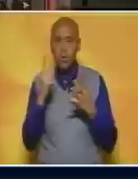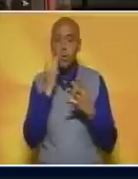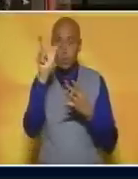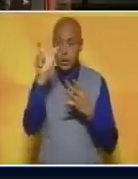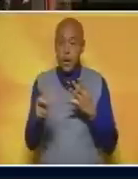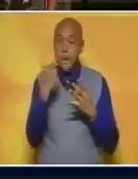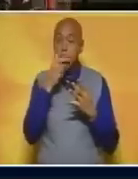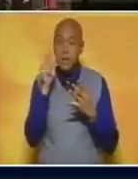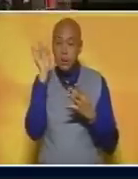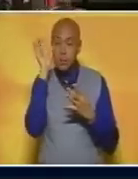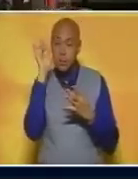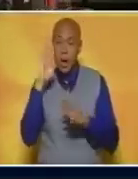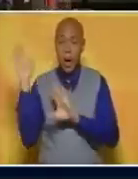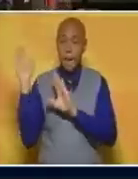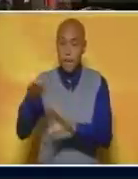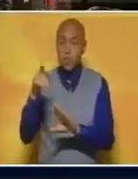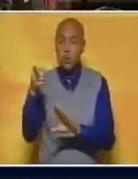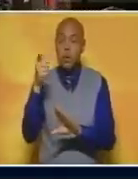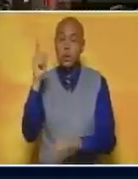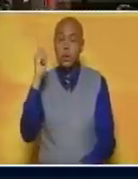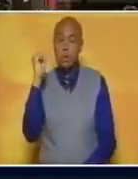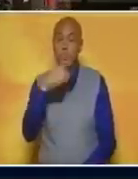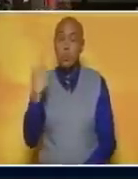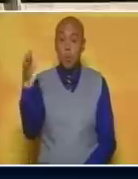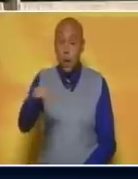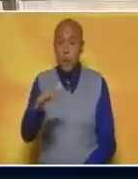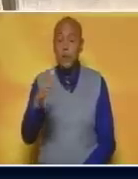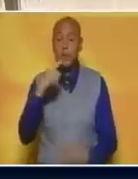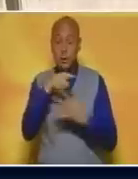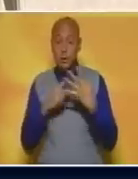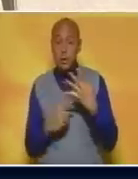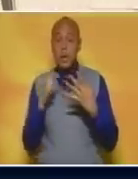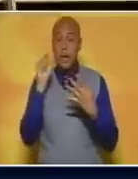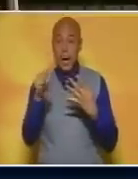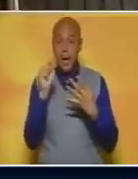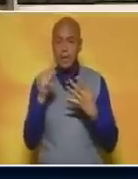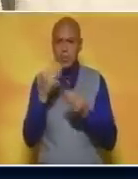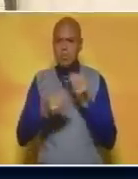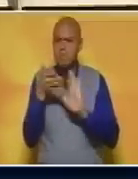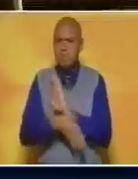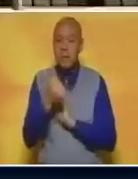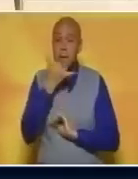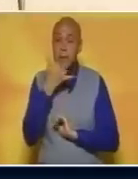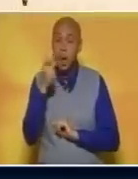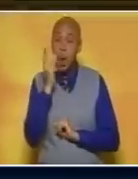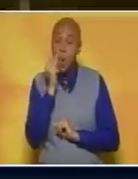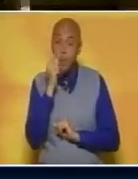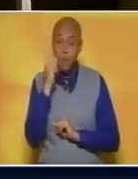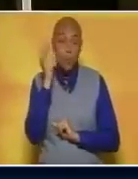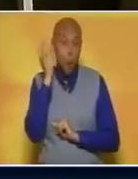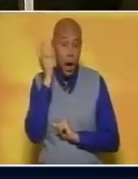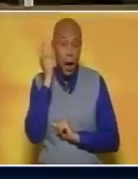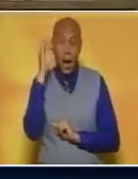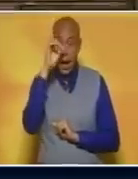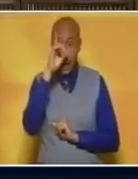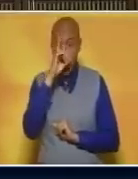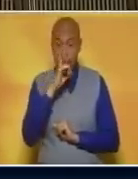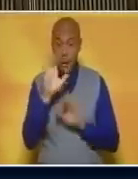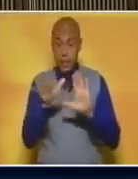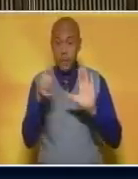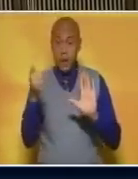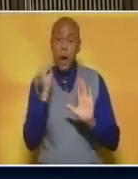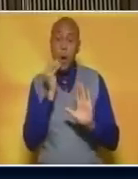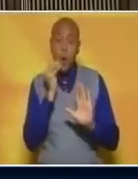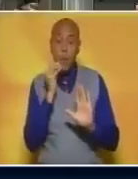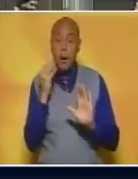de feminicidio en grado de complicidad necesaria. Los hechos ocurrieron cuando la víctima de 16 años se encontraba en compañía